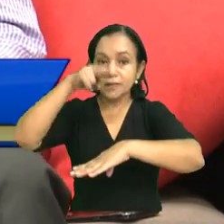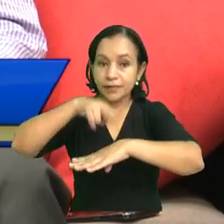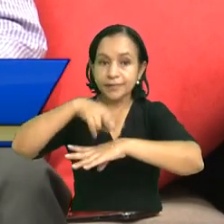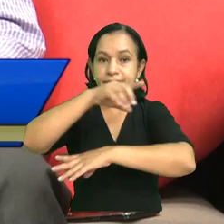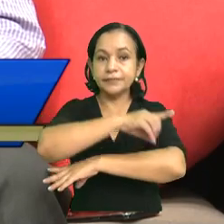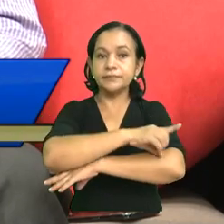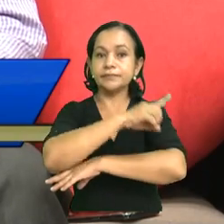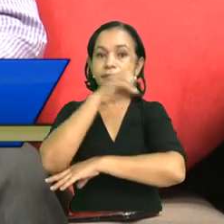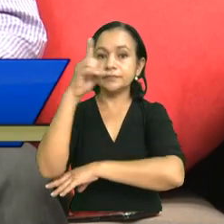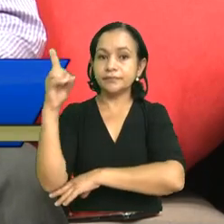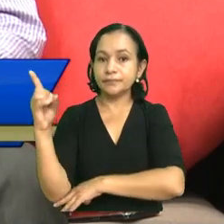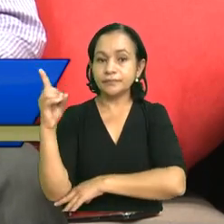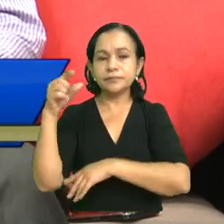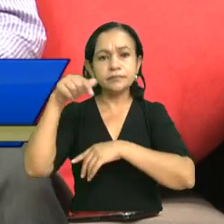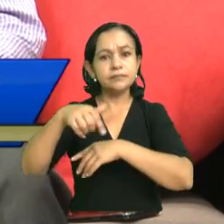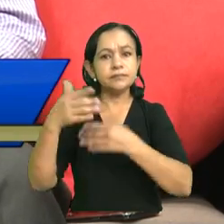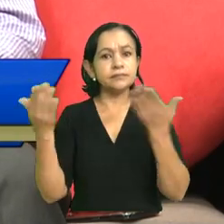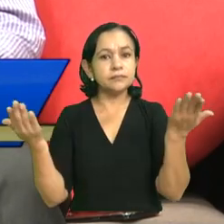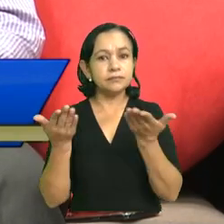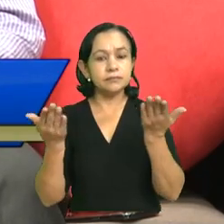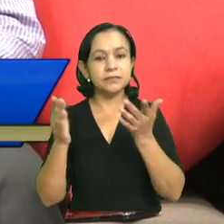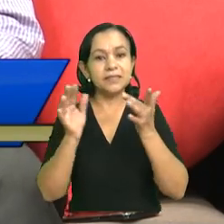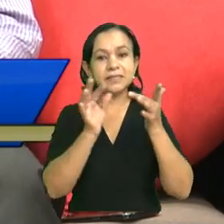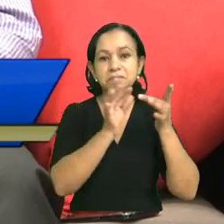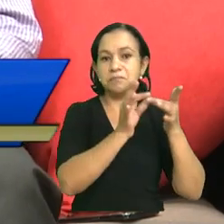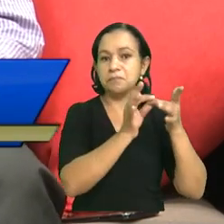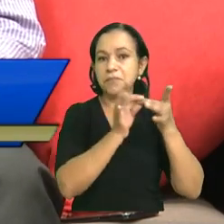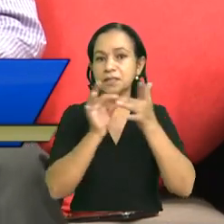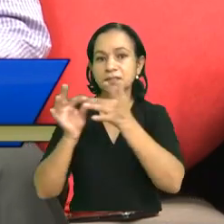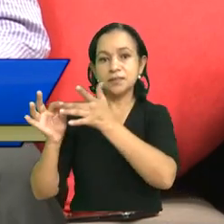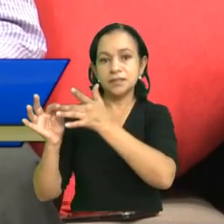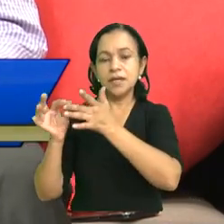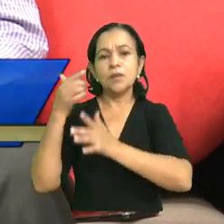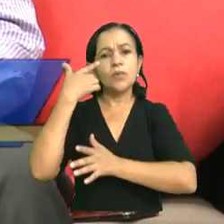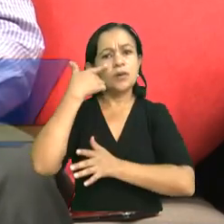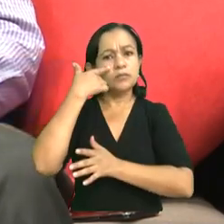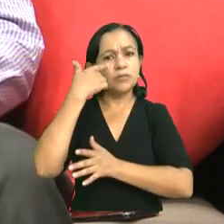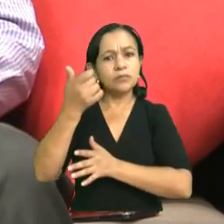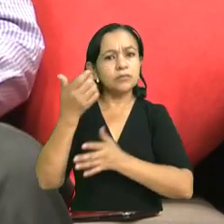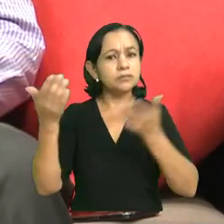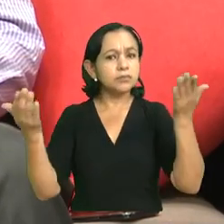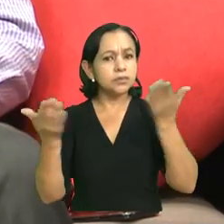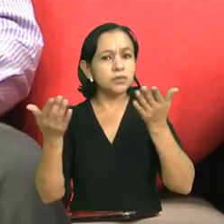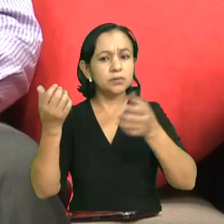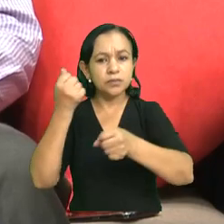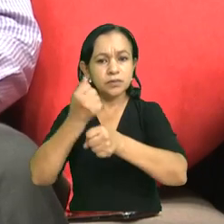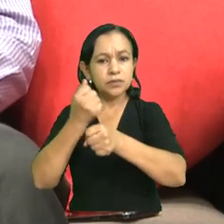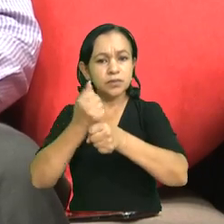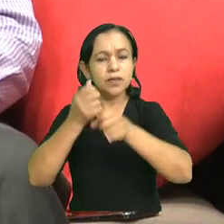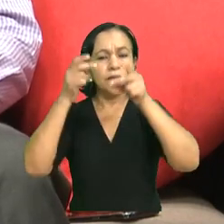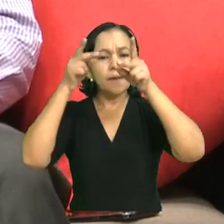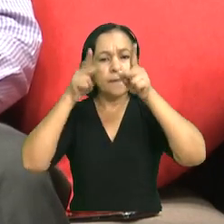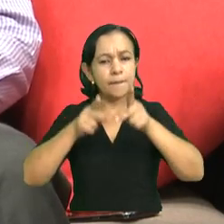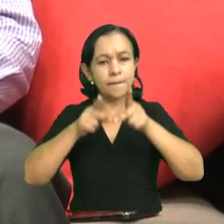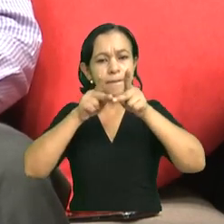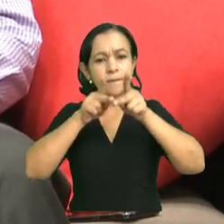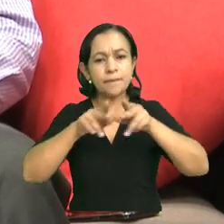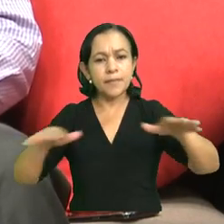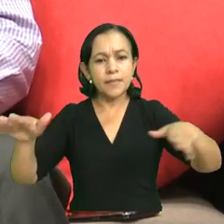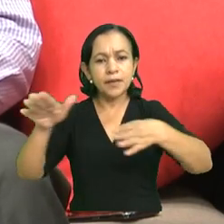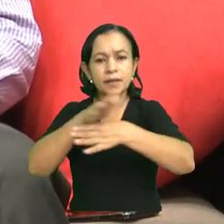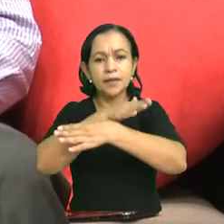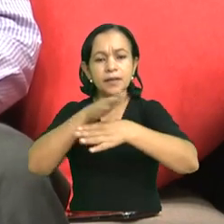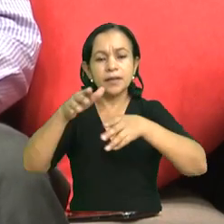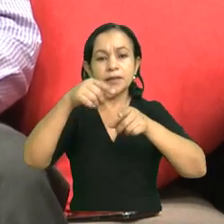oportunidad en esta ocasión bastante especial, pues precisamente conoceremos lo que significan los planes de limpieza y prevención realizados por los